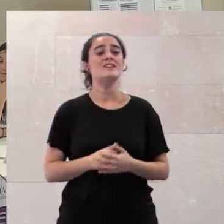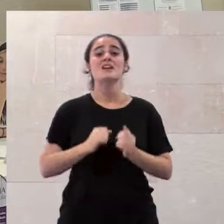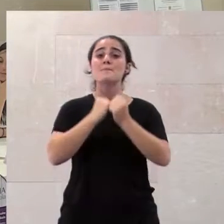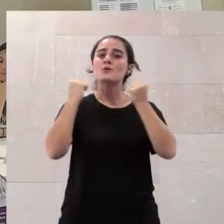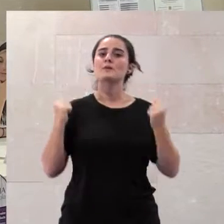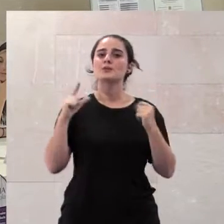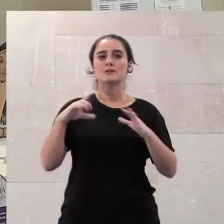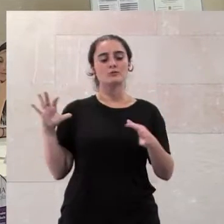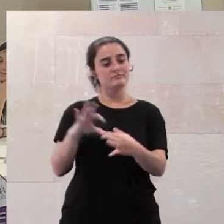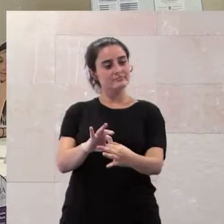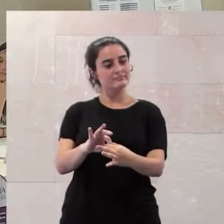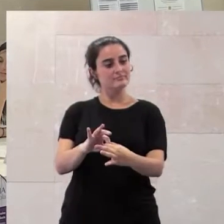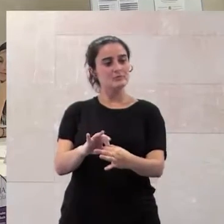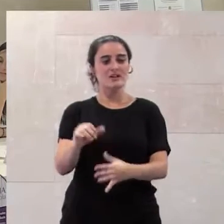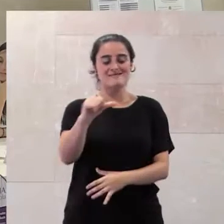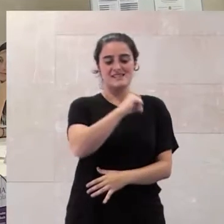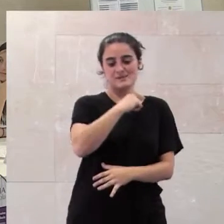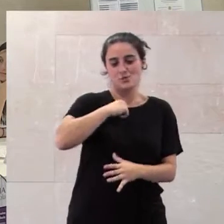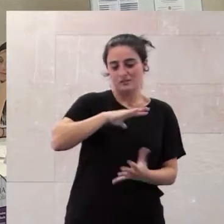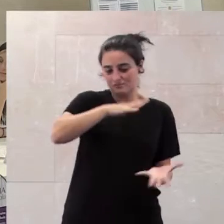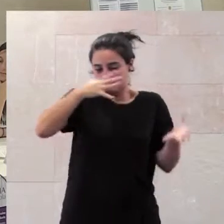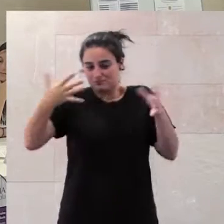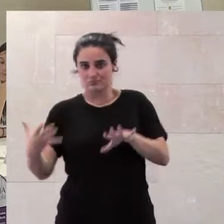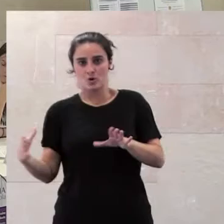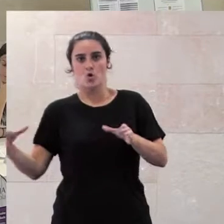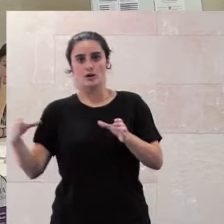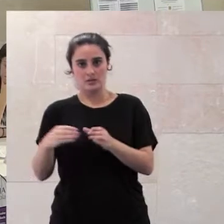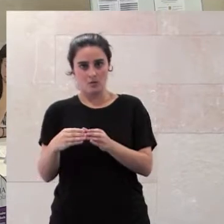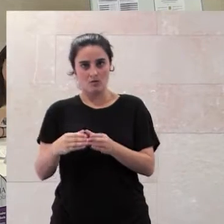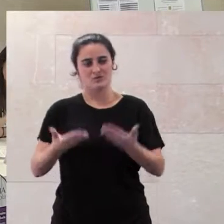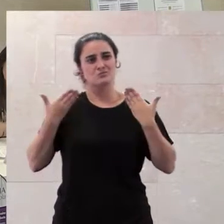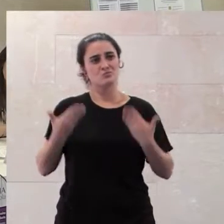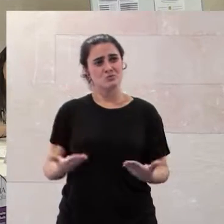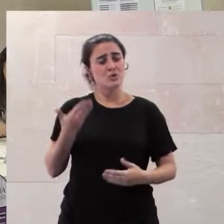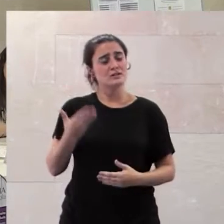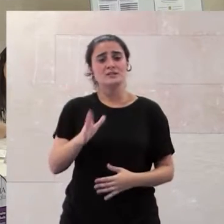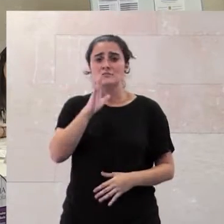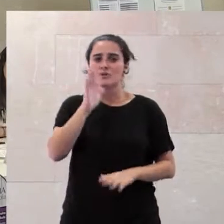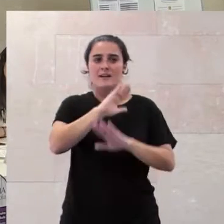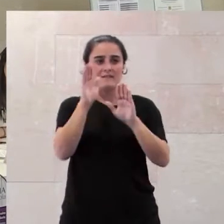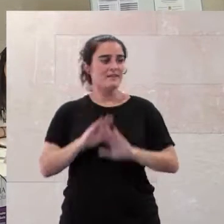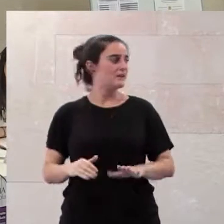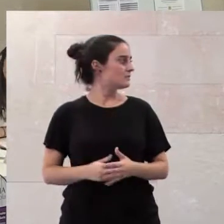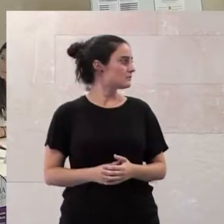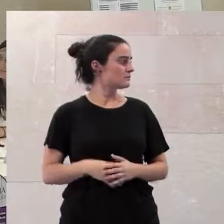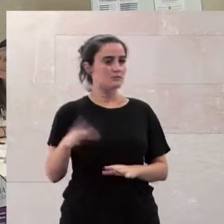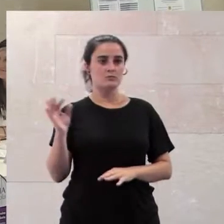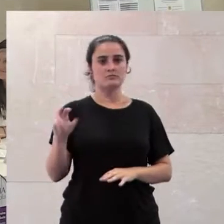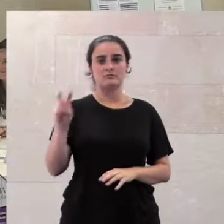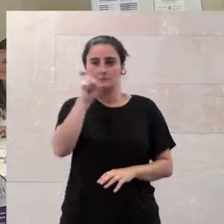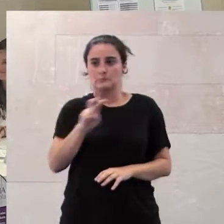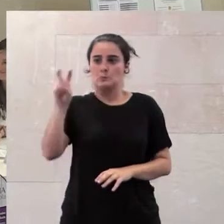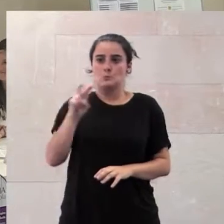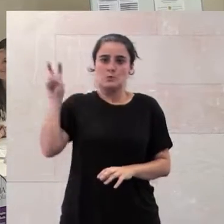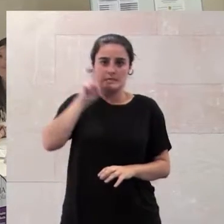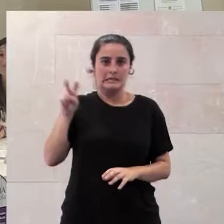tiene que ver con transitar de lo individual a lo colectivo, esto es muy importante, ¿no? El empoderamiento al final contempla la activación, Jesús, me apela aquí con la